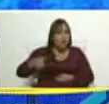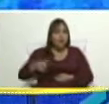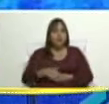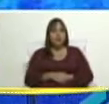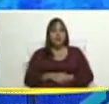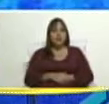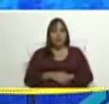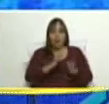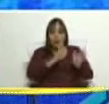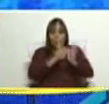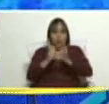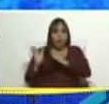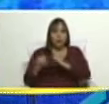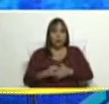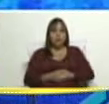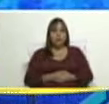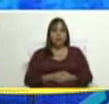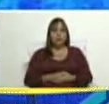diríamos,